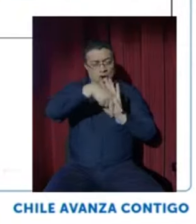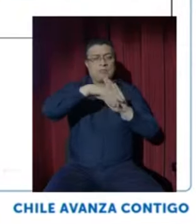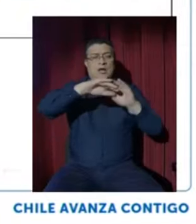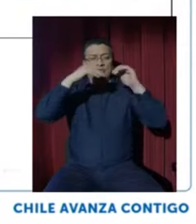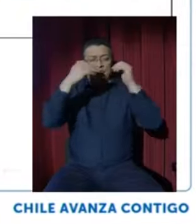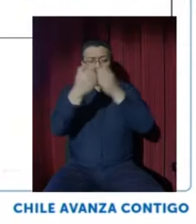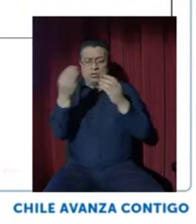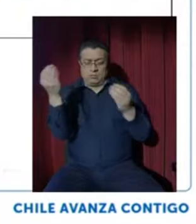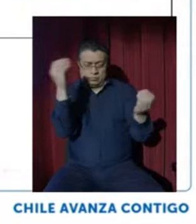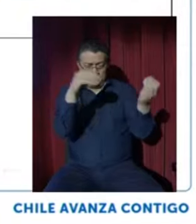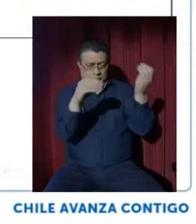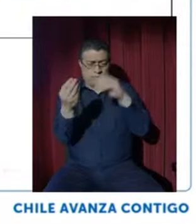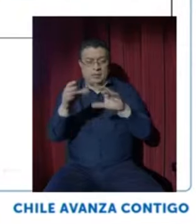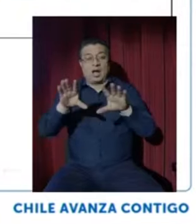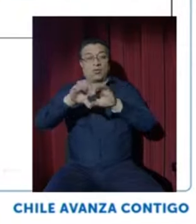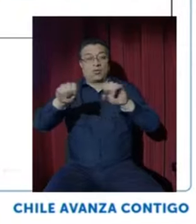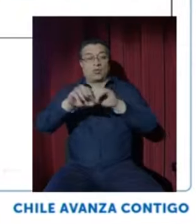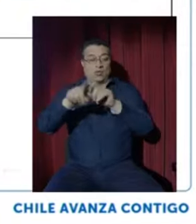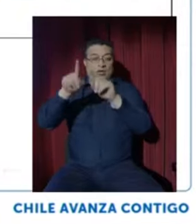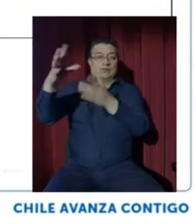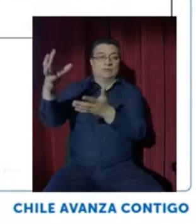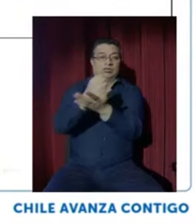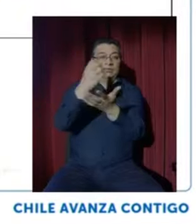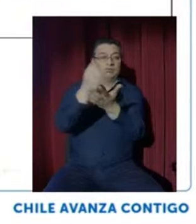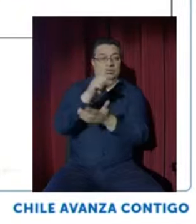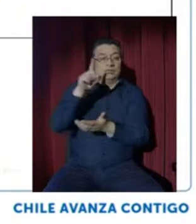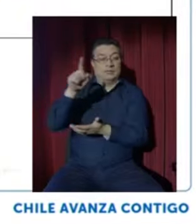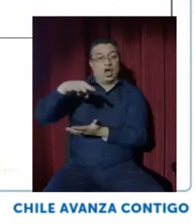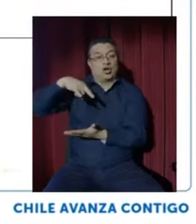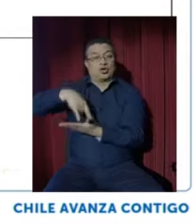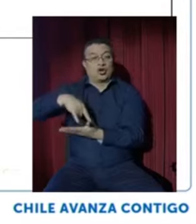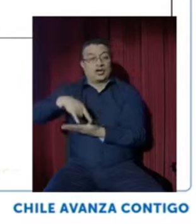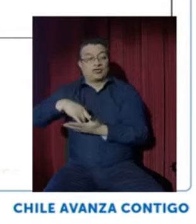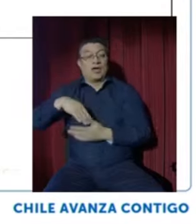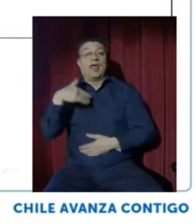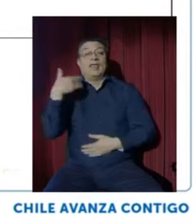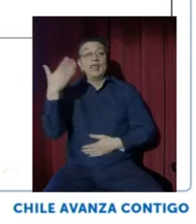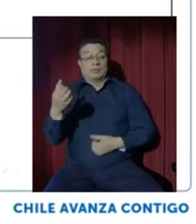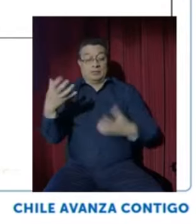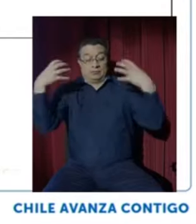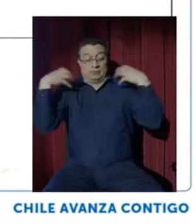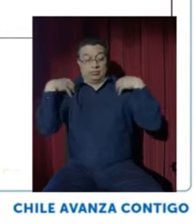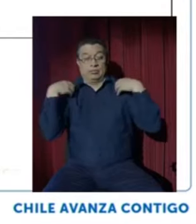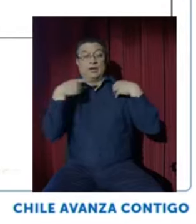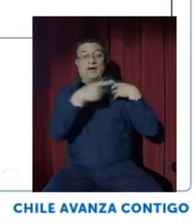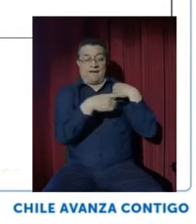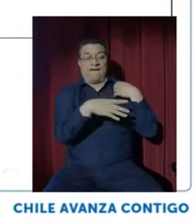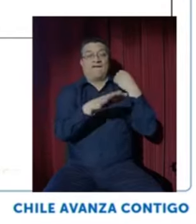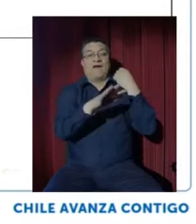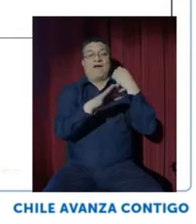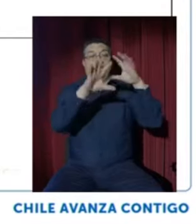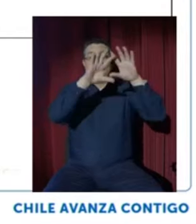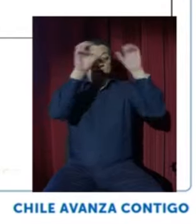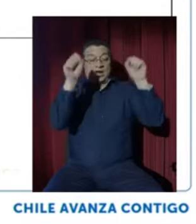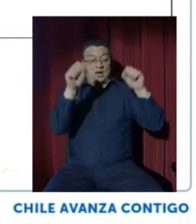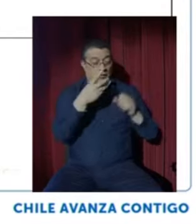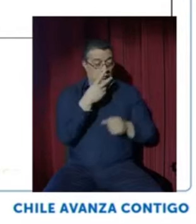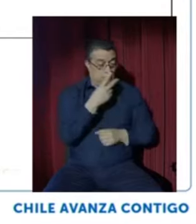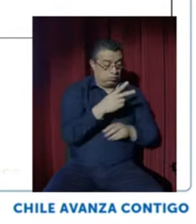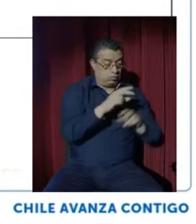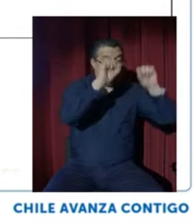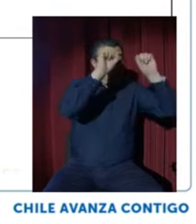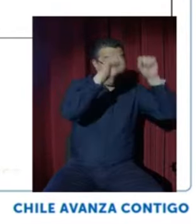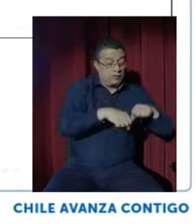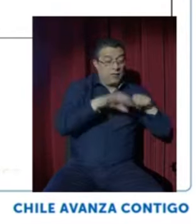ido creando con Los Grandes acuerdos en el congreso y que finalmente la labor de fiscalía tiene que aprobar eh o rechazar el